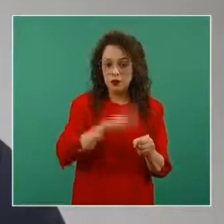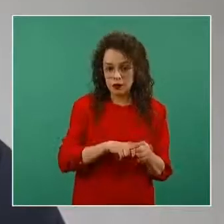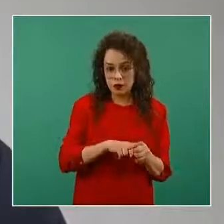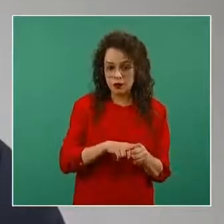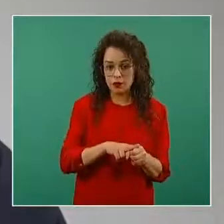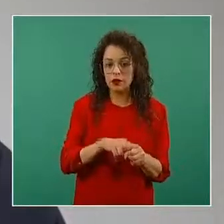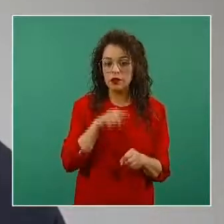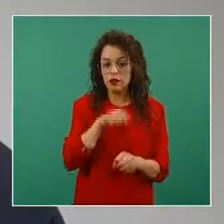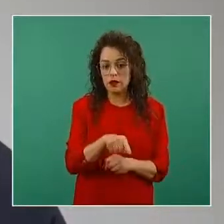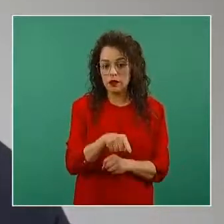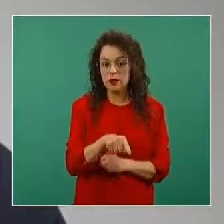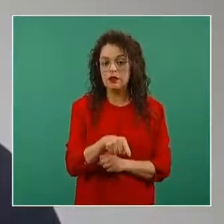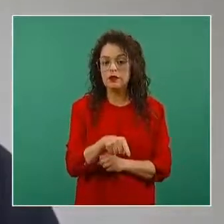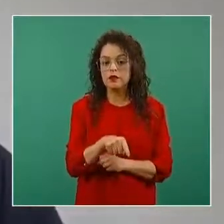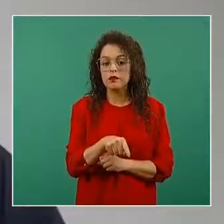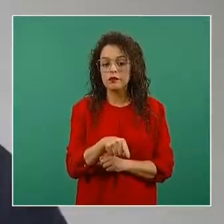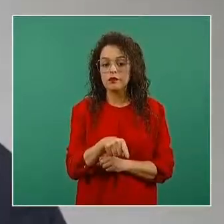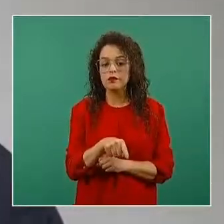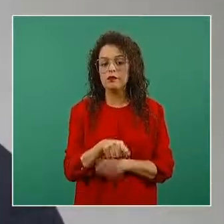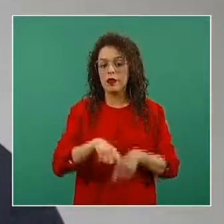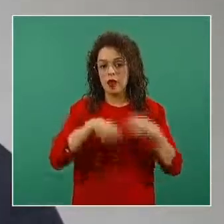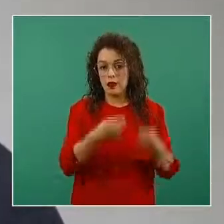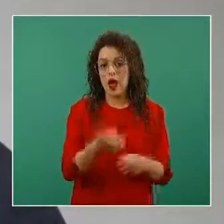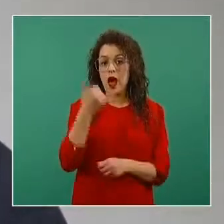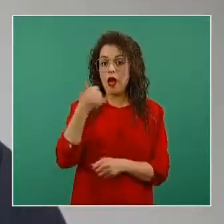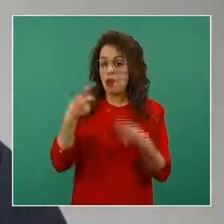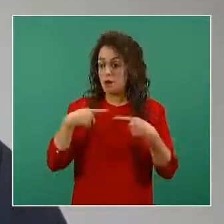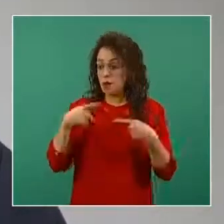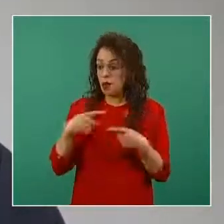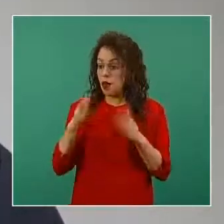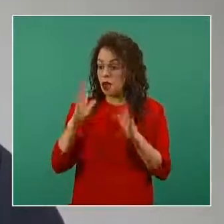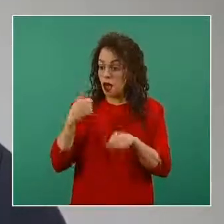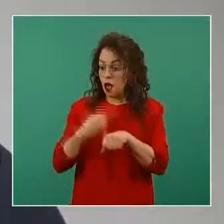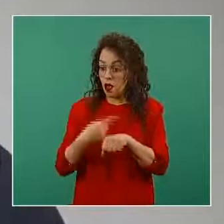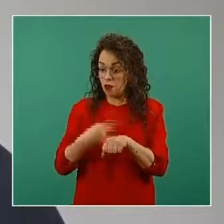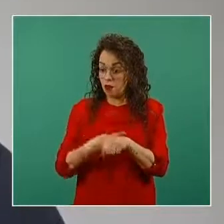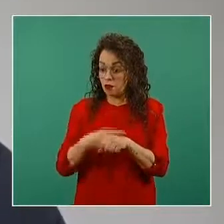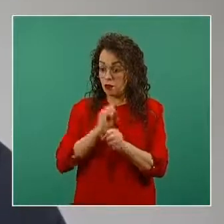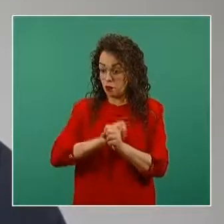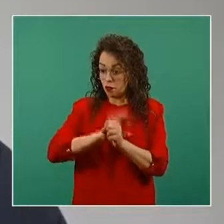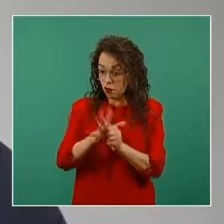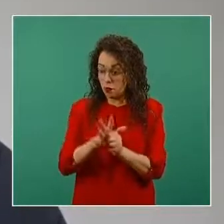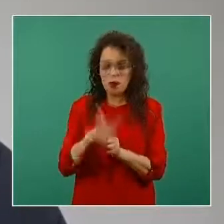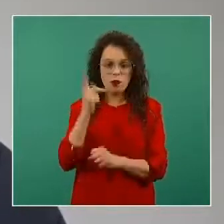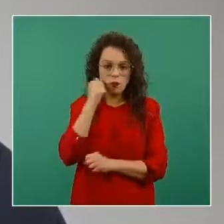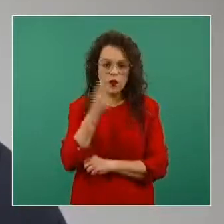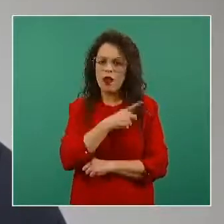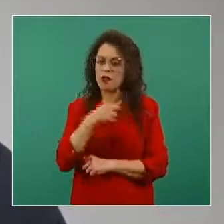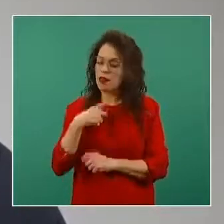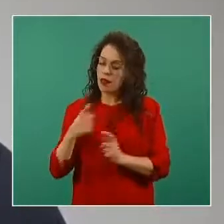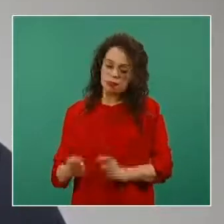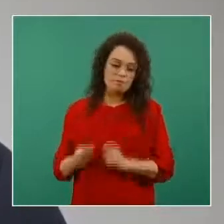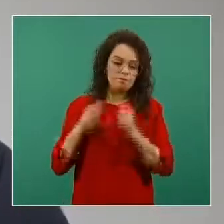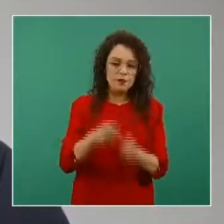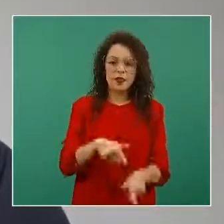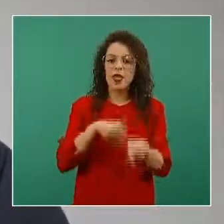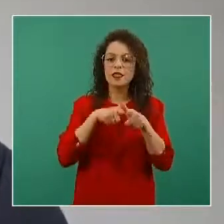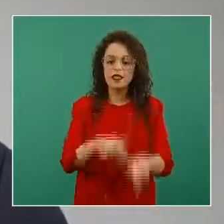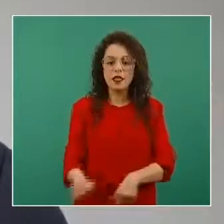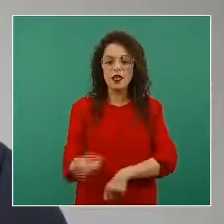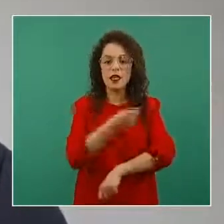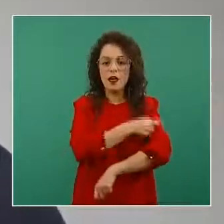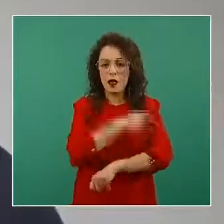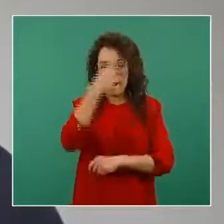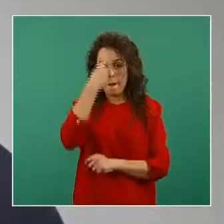enferman de COVID puedan seguir en el ámbito poblacional recibiendo la atención médica especializada para que